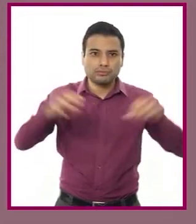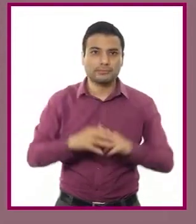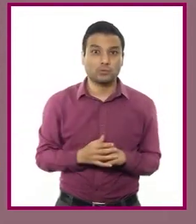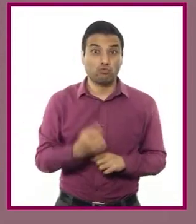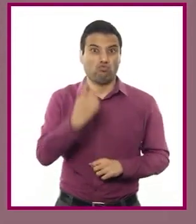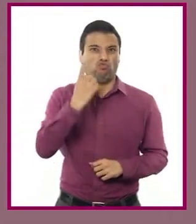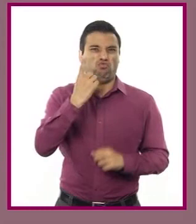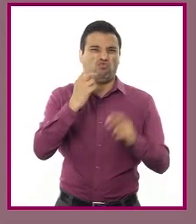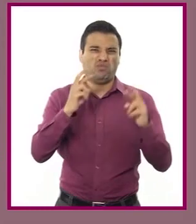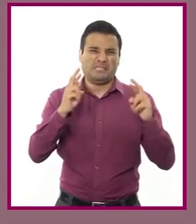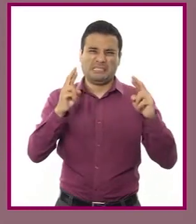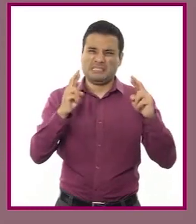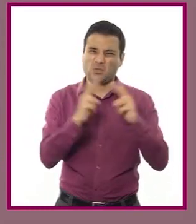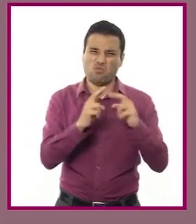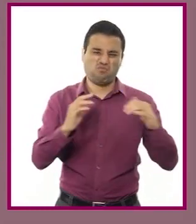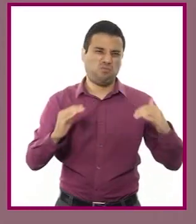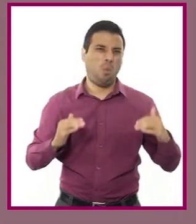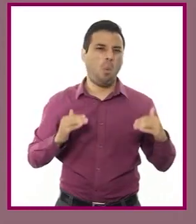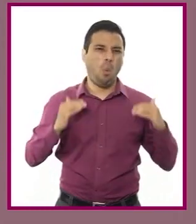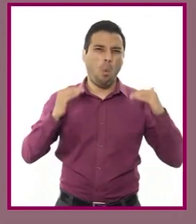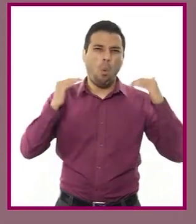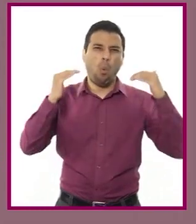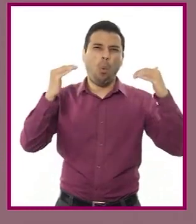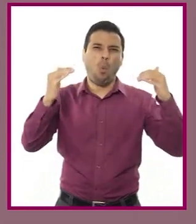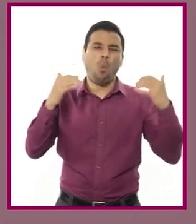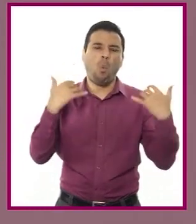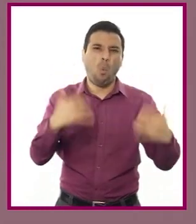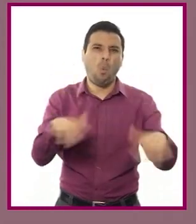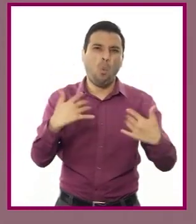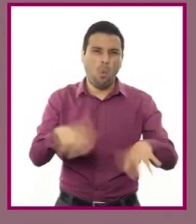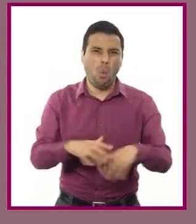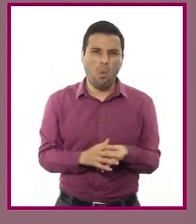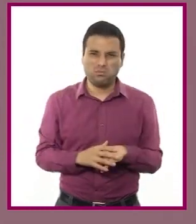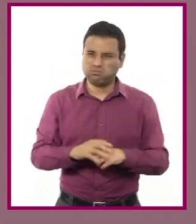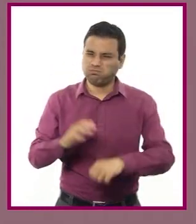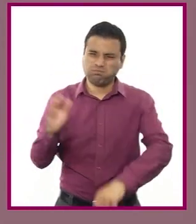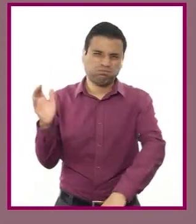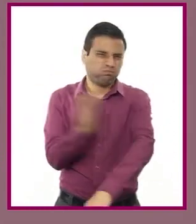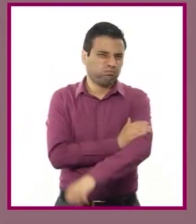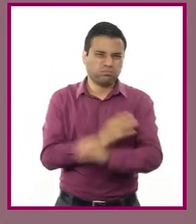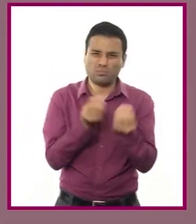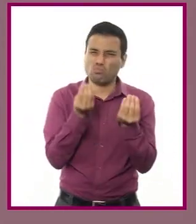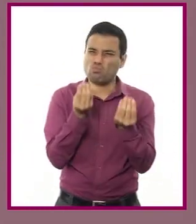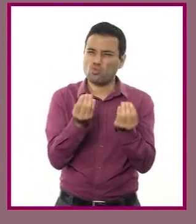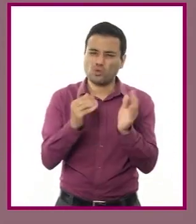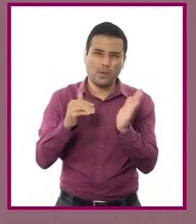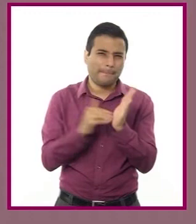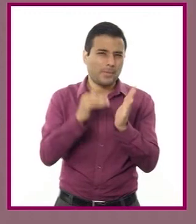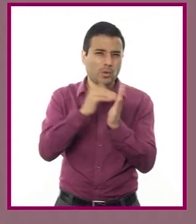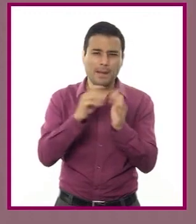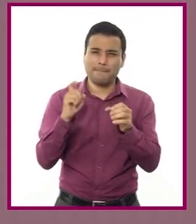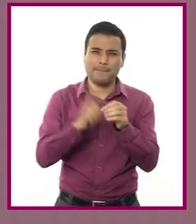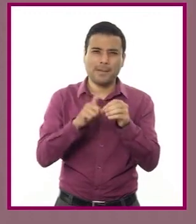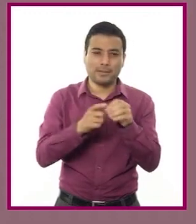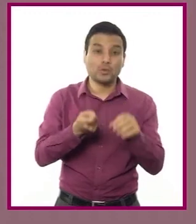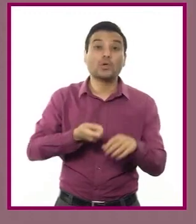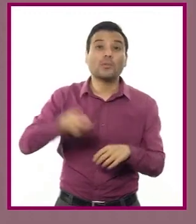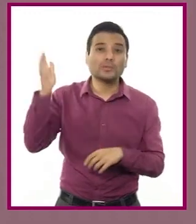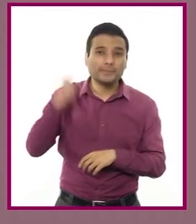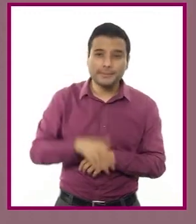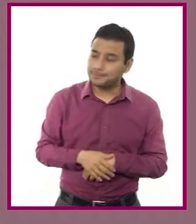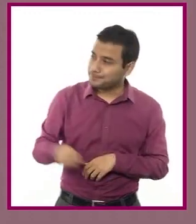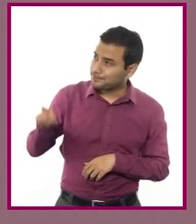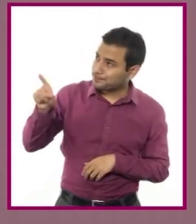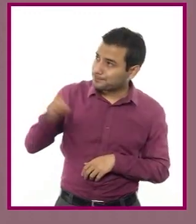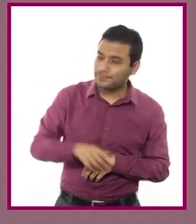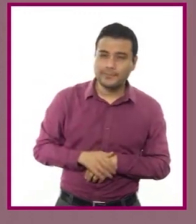las religiones más importantes del mundo, con millones de practicantes a los que se les denomina